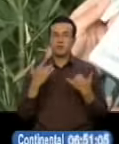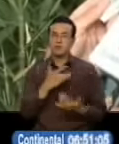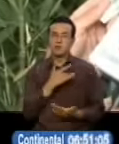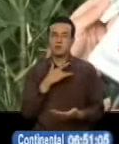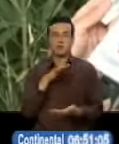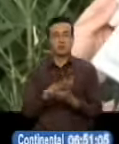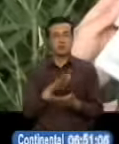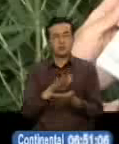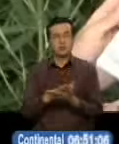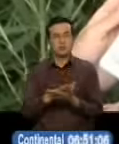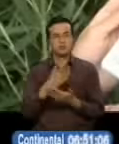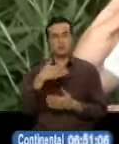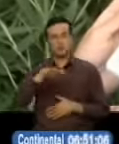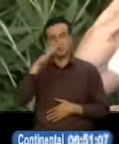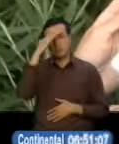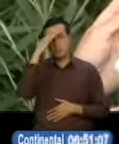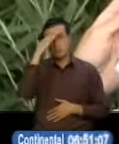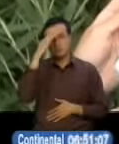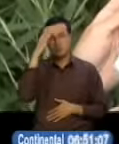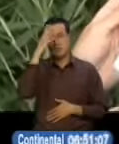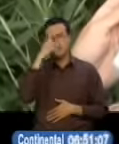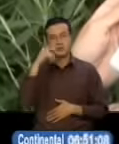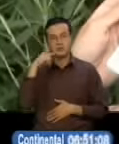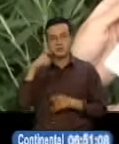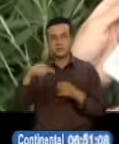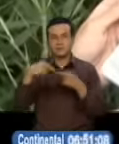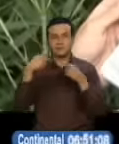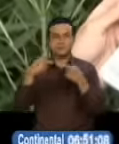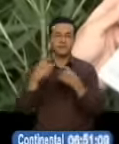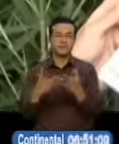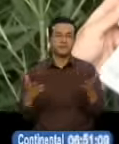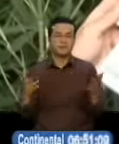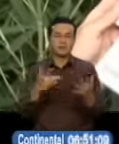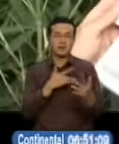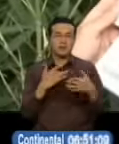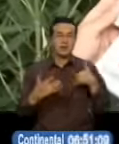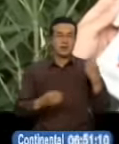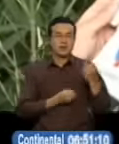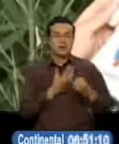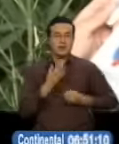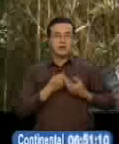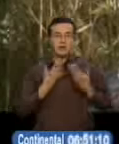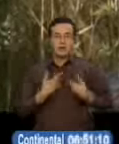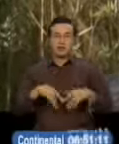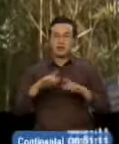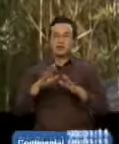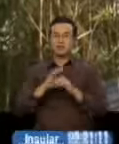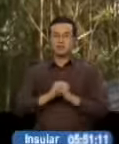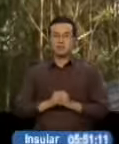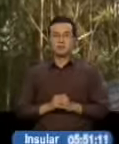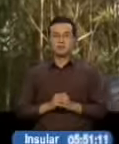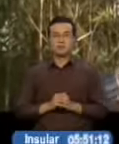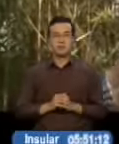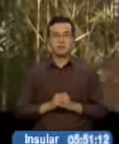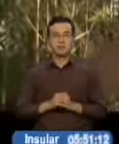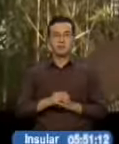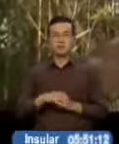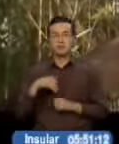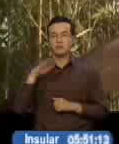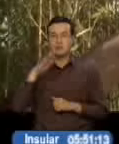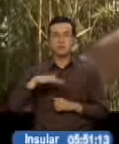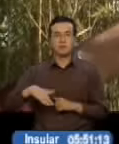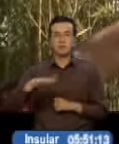sé que es algo lindo que se viene. Entonces toda la emoción la estoy guardando para cuando entregue la copa. La responsabilidad que tenemos, ¿no? Ante todo el